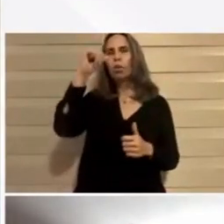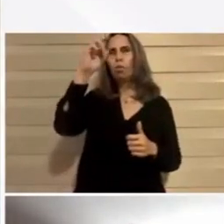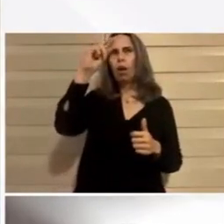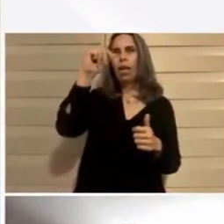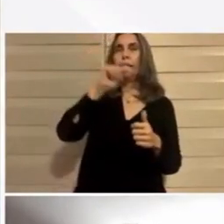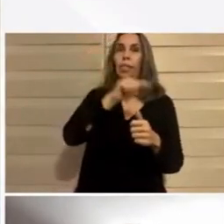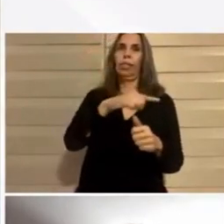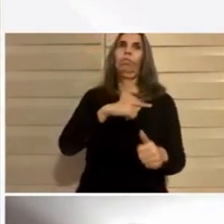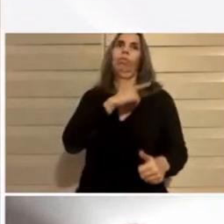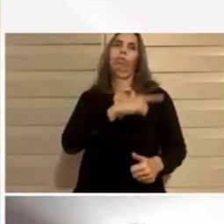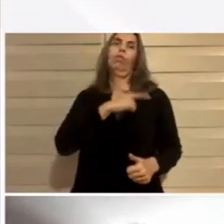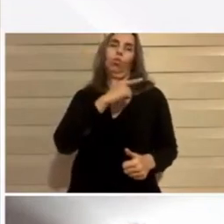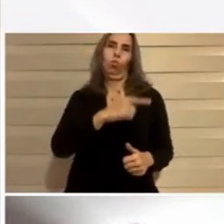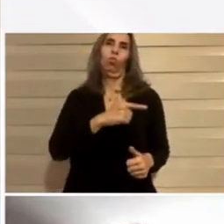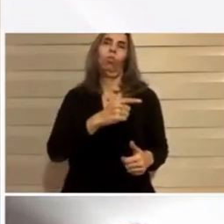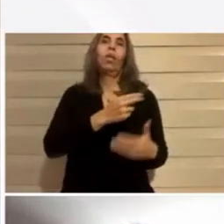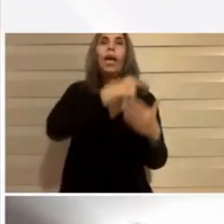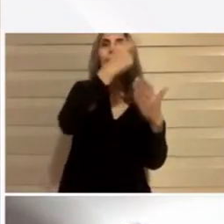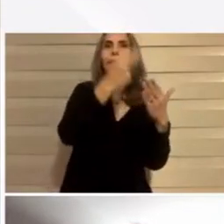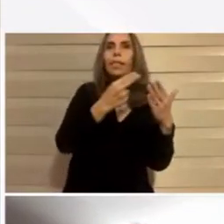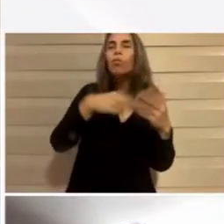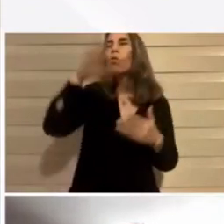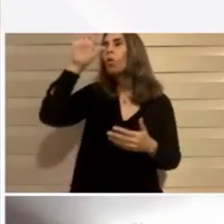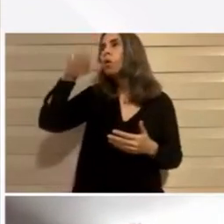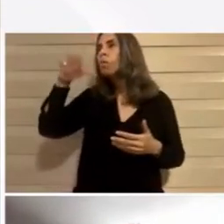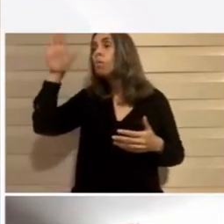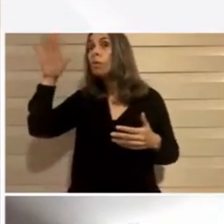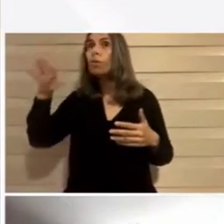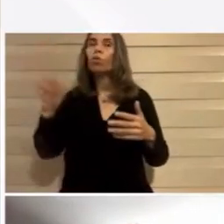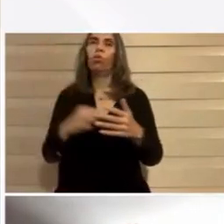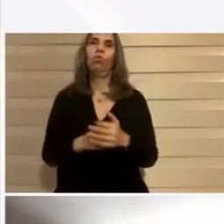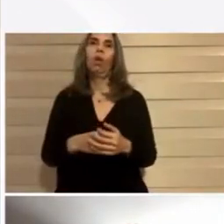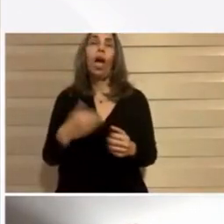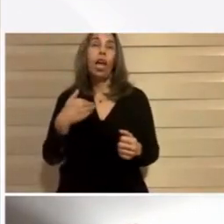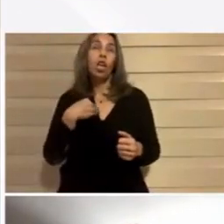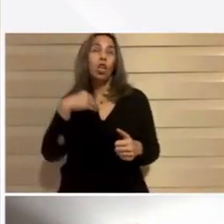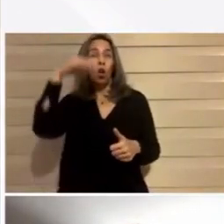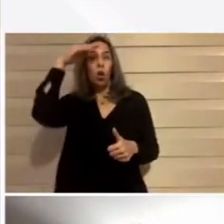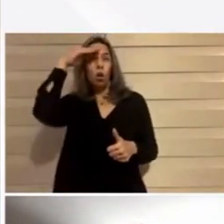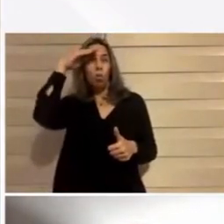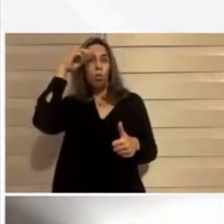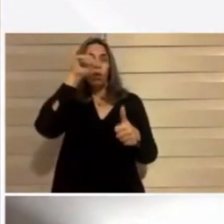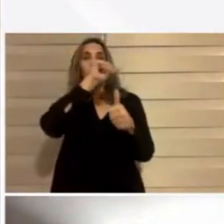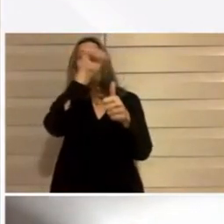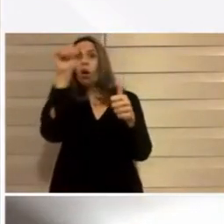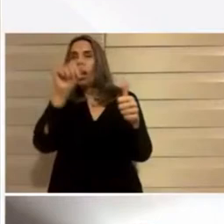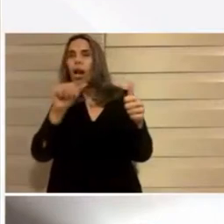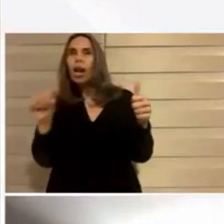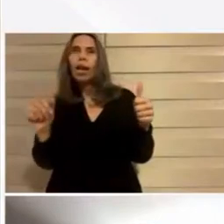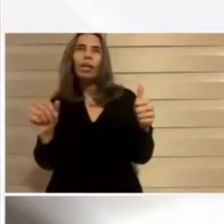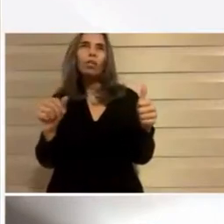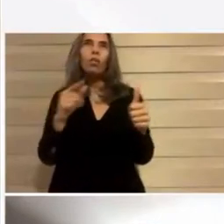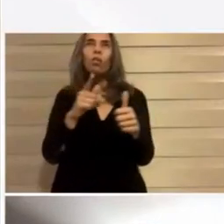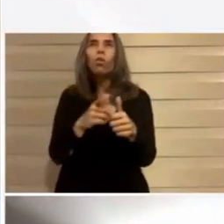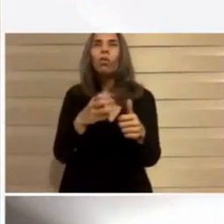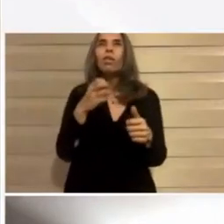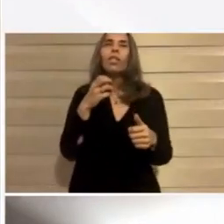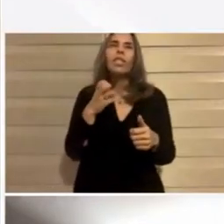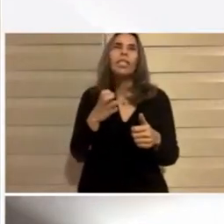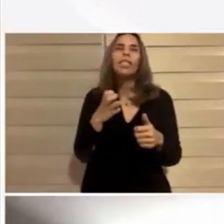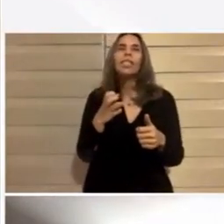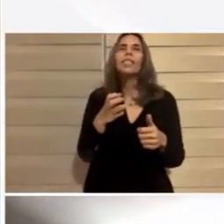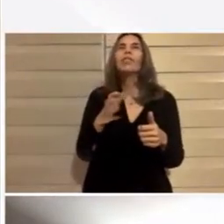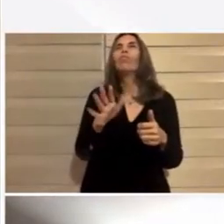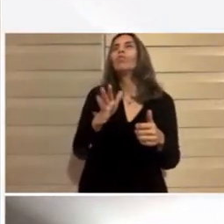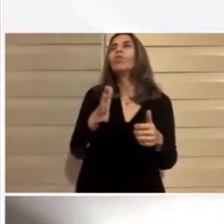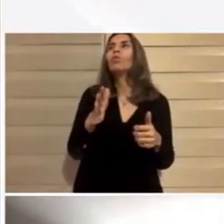pintura. El arte para mí es todo aquello que con palabras no es suficiente de explicar. Es un medio de expresión por